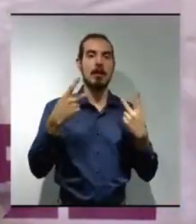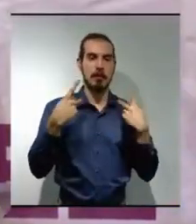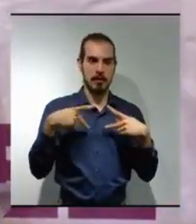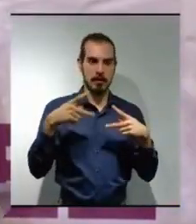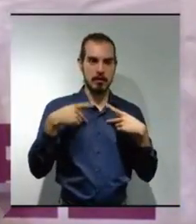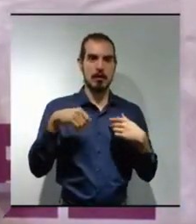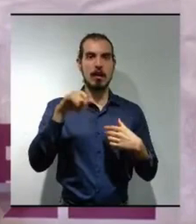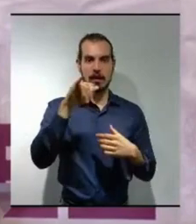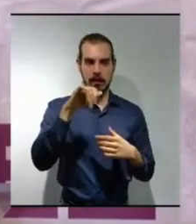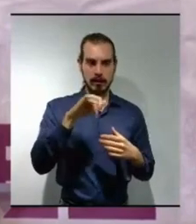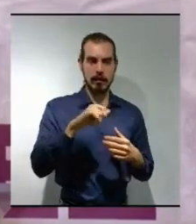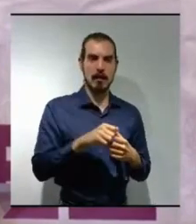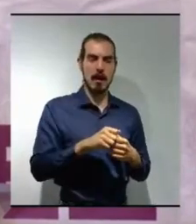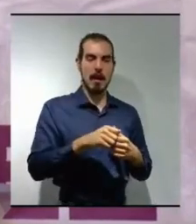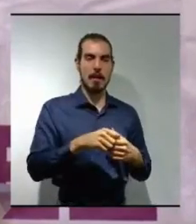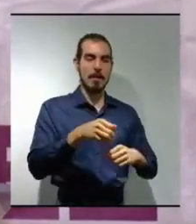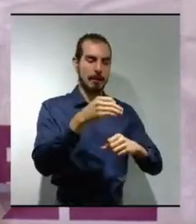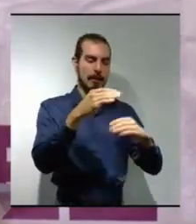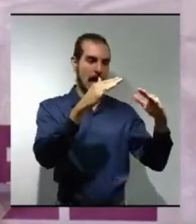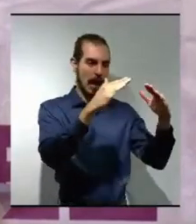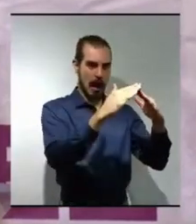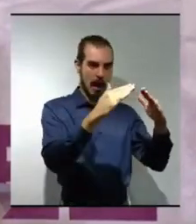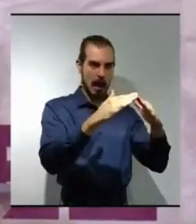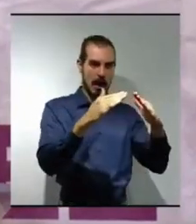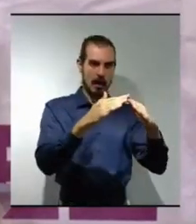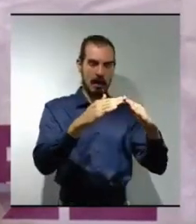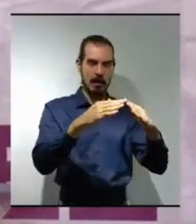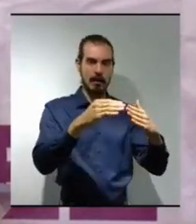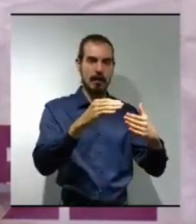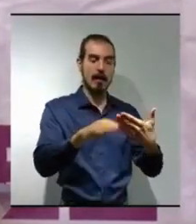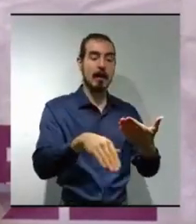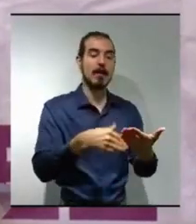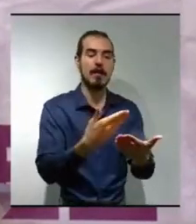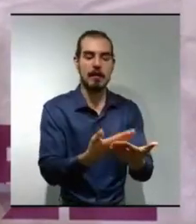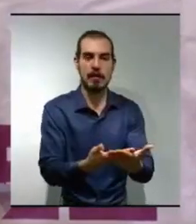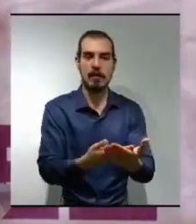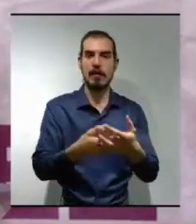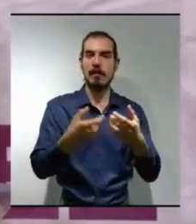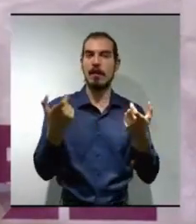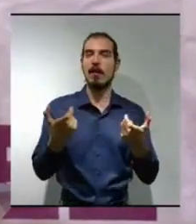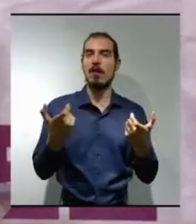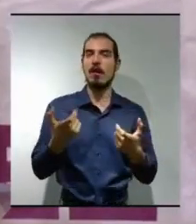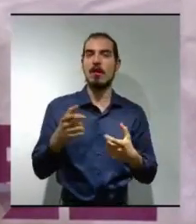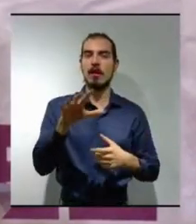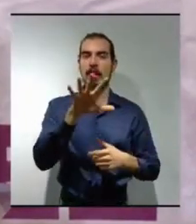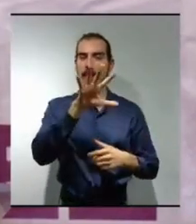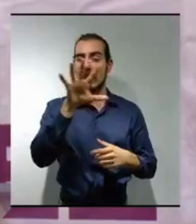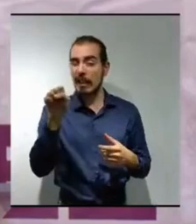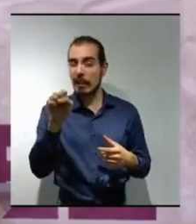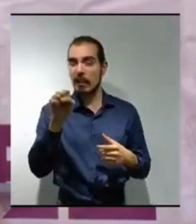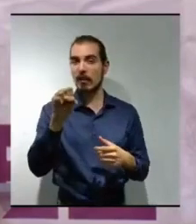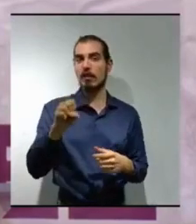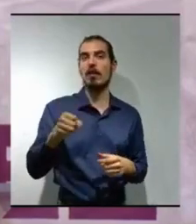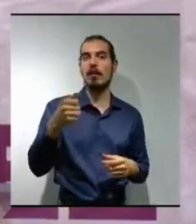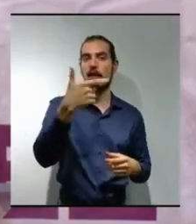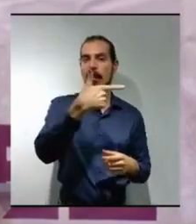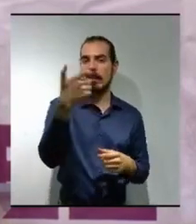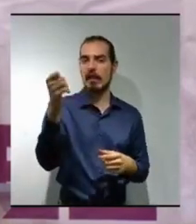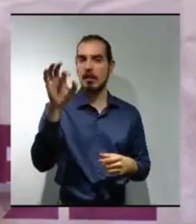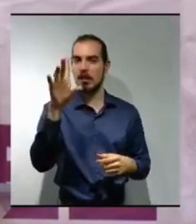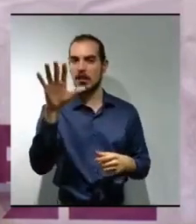viviendas. Esas viviendas traen un costo aproximado entre los 500 y 750 mil